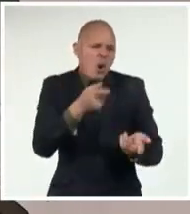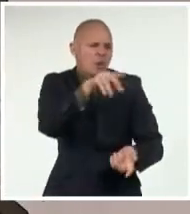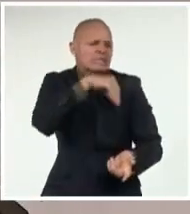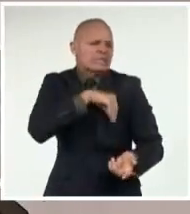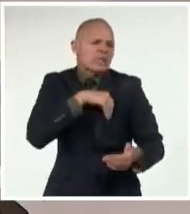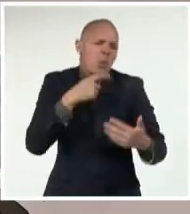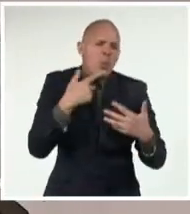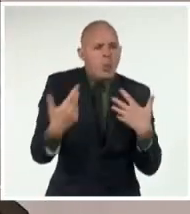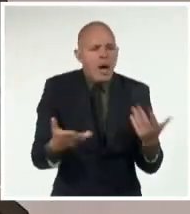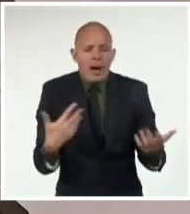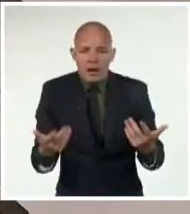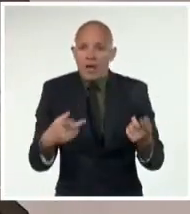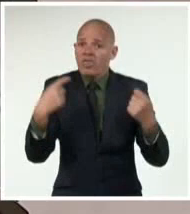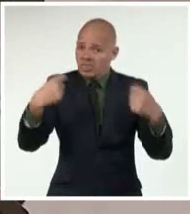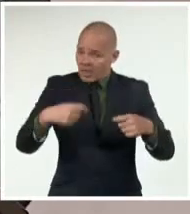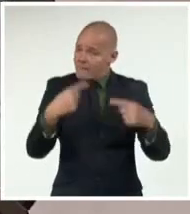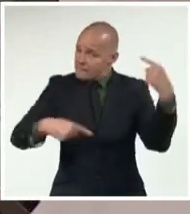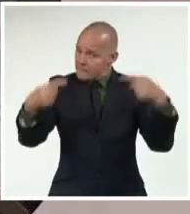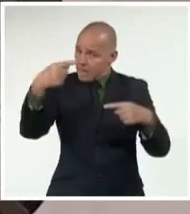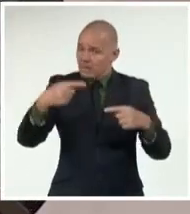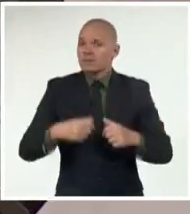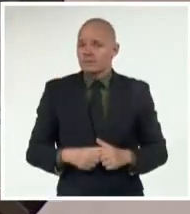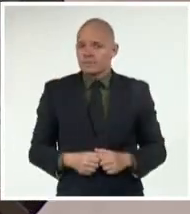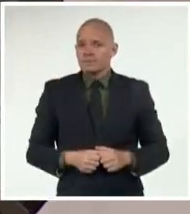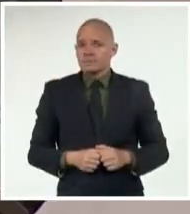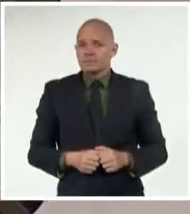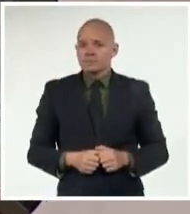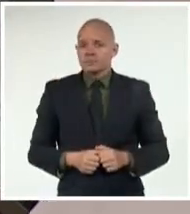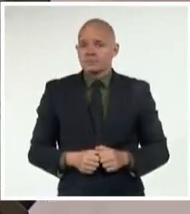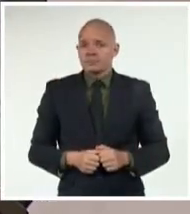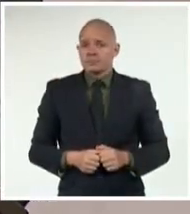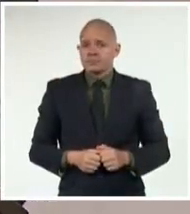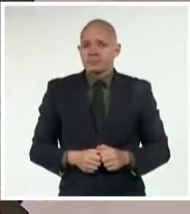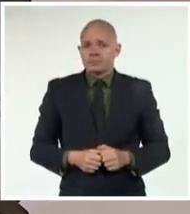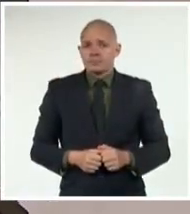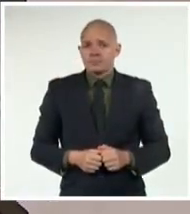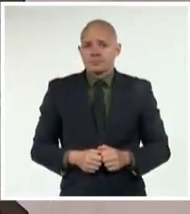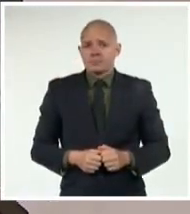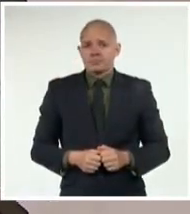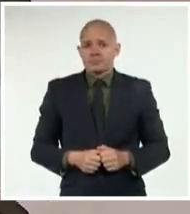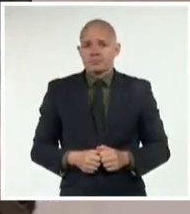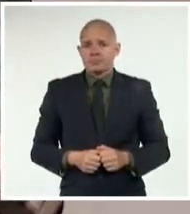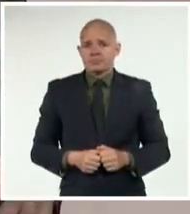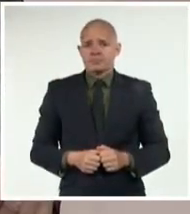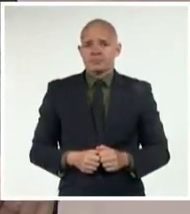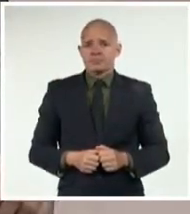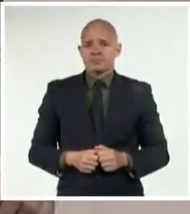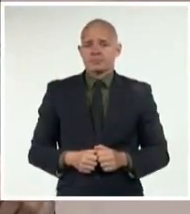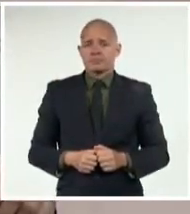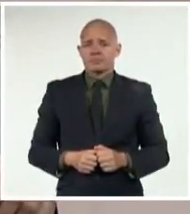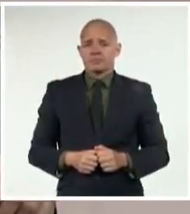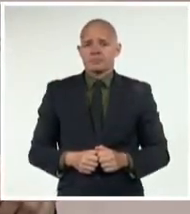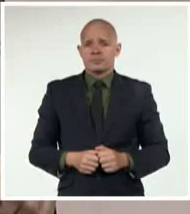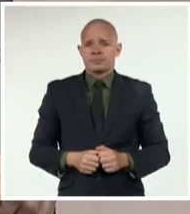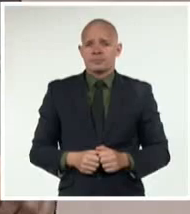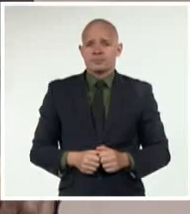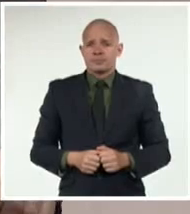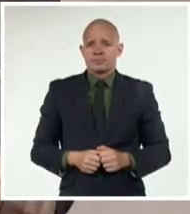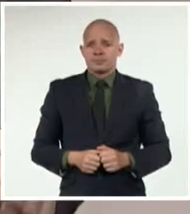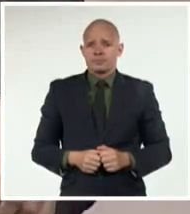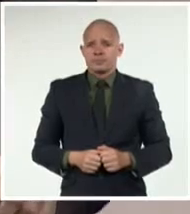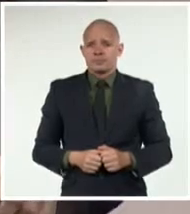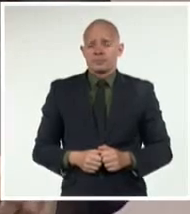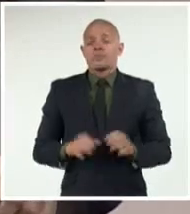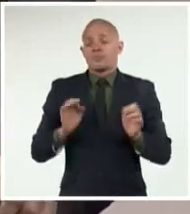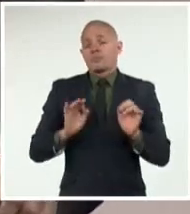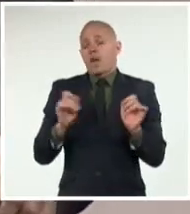la sociedad cubana. En torno al interés supremo de construir el socialismo, que ha sido refrendado por la abrumadora mayoría